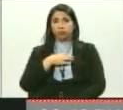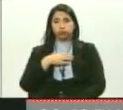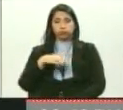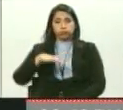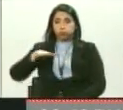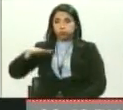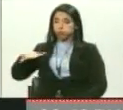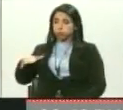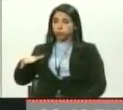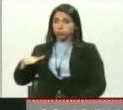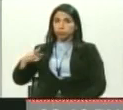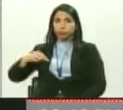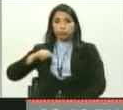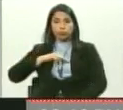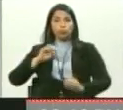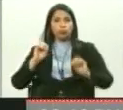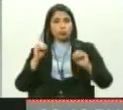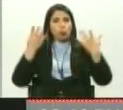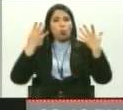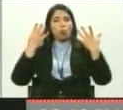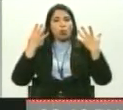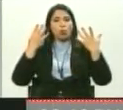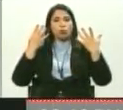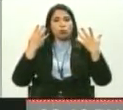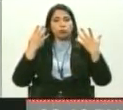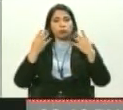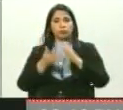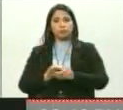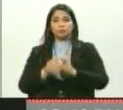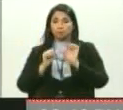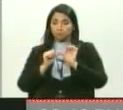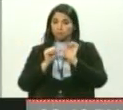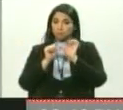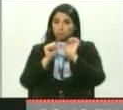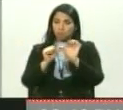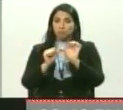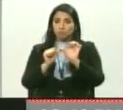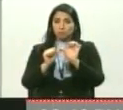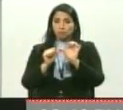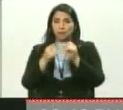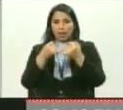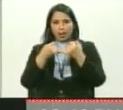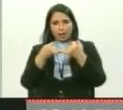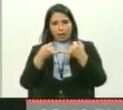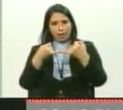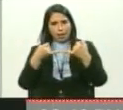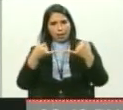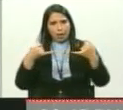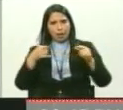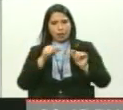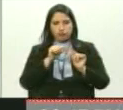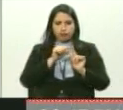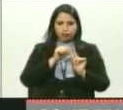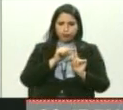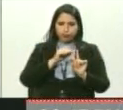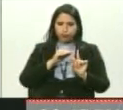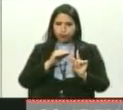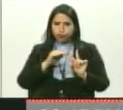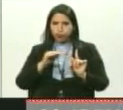Hemos tenido logros, se ha logrado mantener la línea aplanada